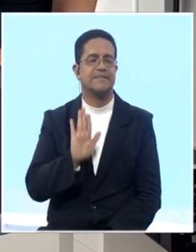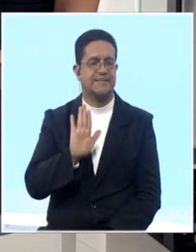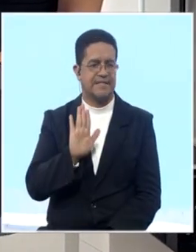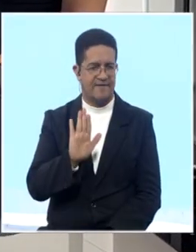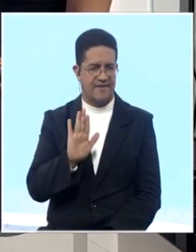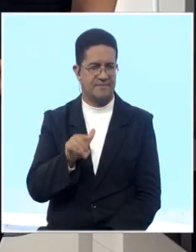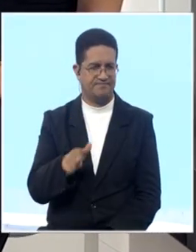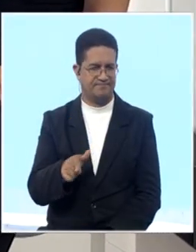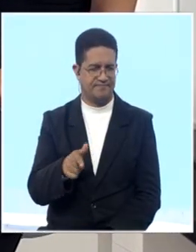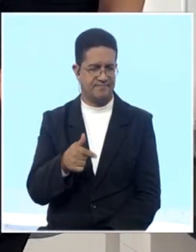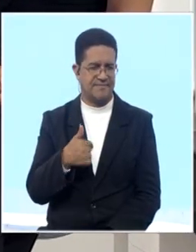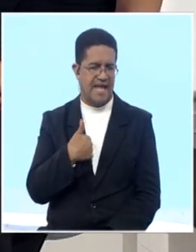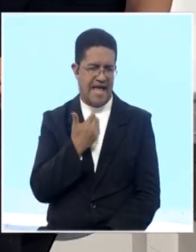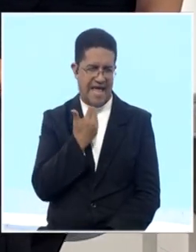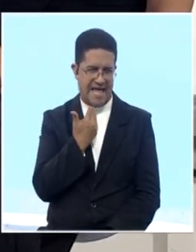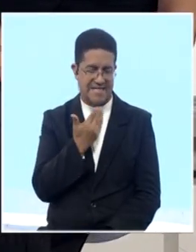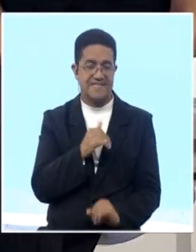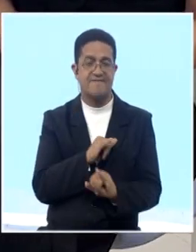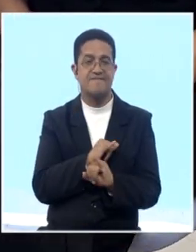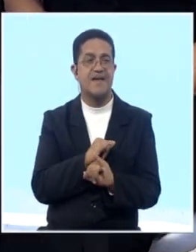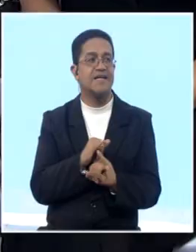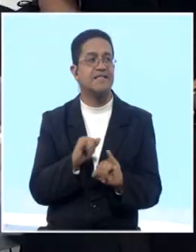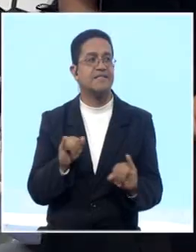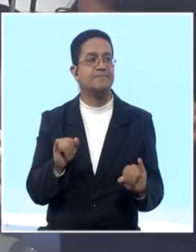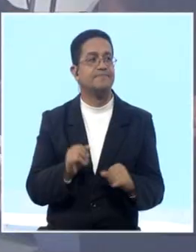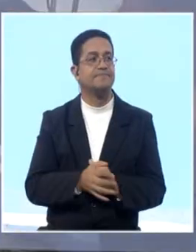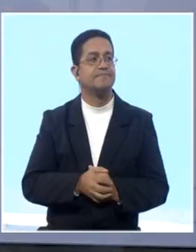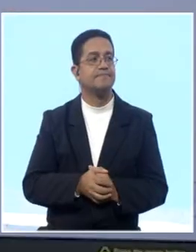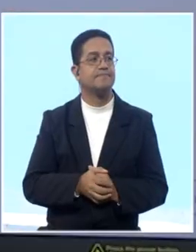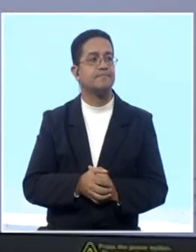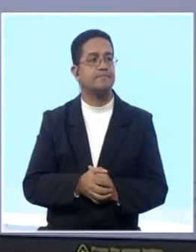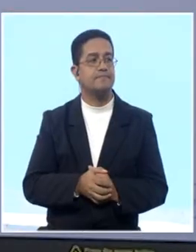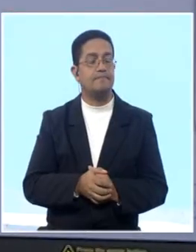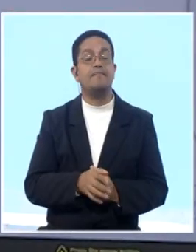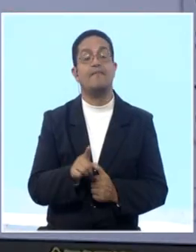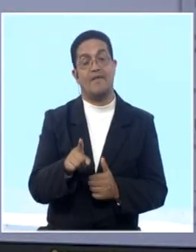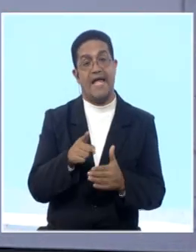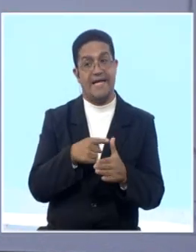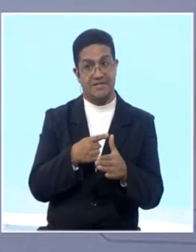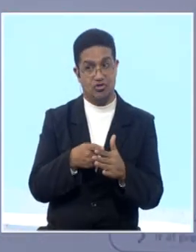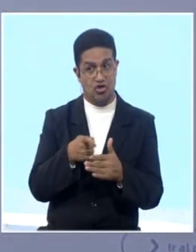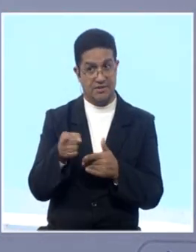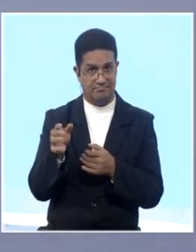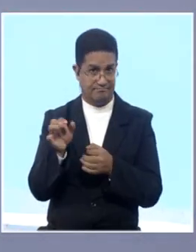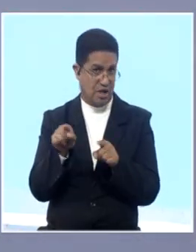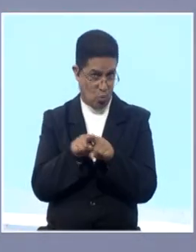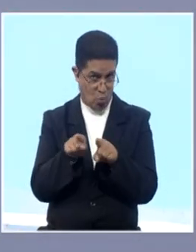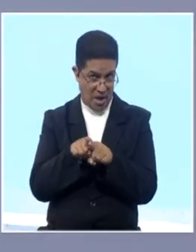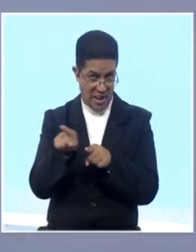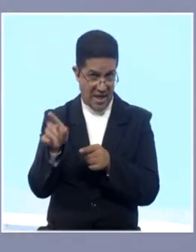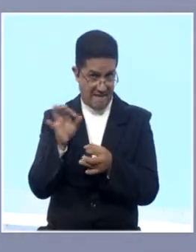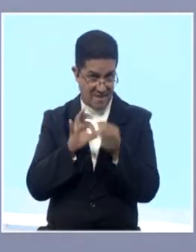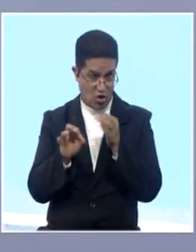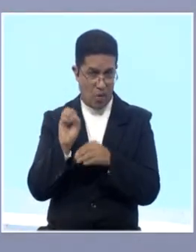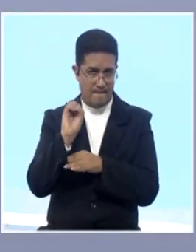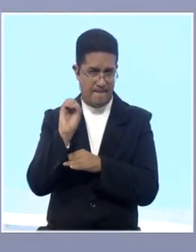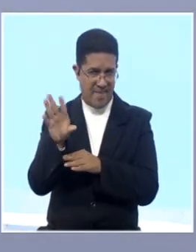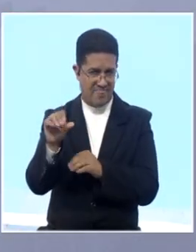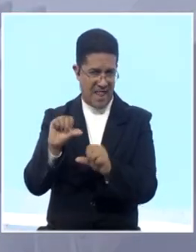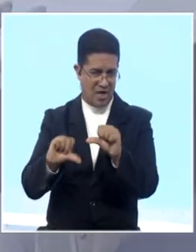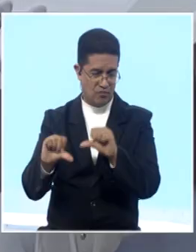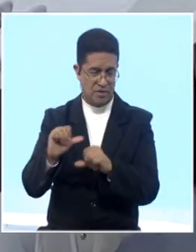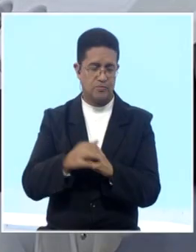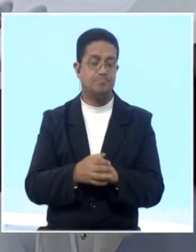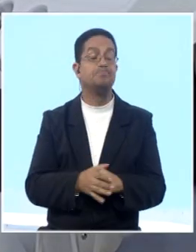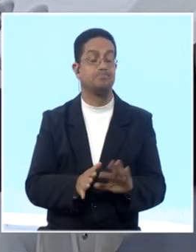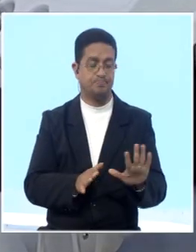Aquí tenemos ya listo el ya tenemos la arcada superior. Se lo va a mandar al laboratorio, como bien nos lo explicó, ¿cierto? Otros tratamientos que